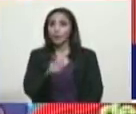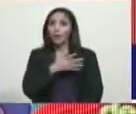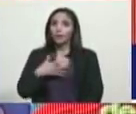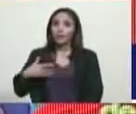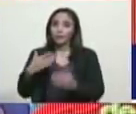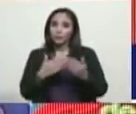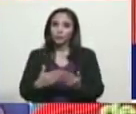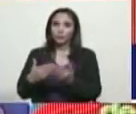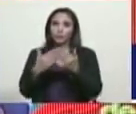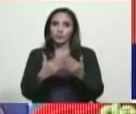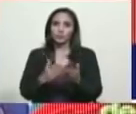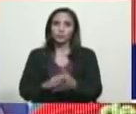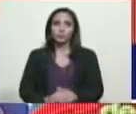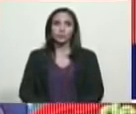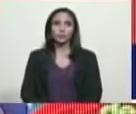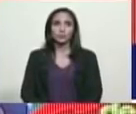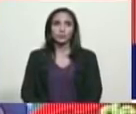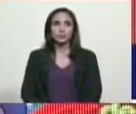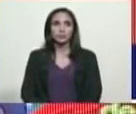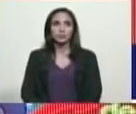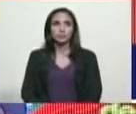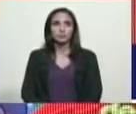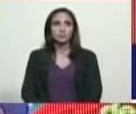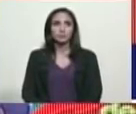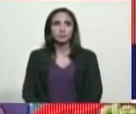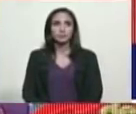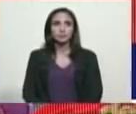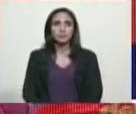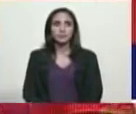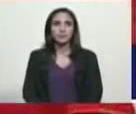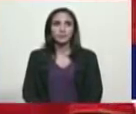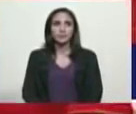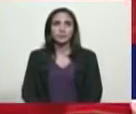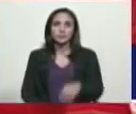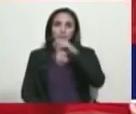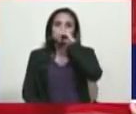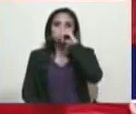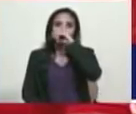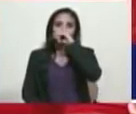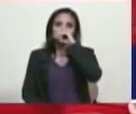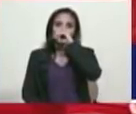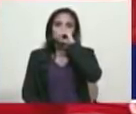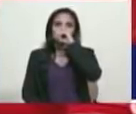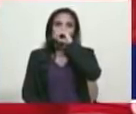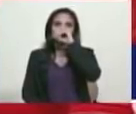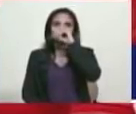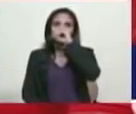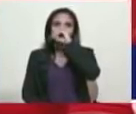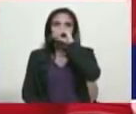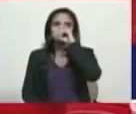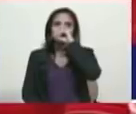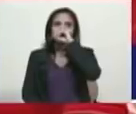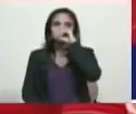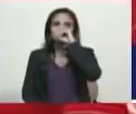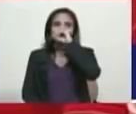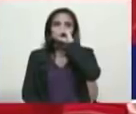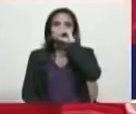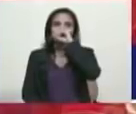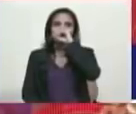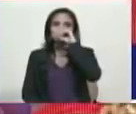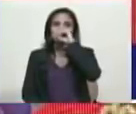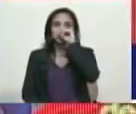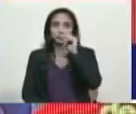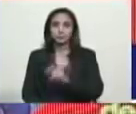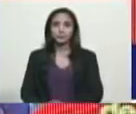estudiando. Me dijo que quiere seguir estudiando y quiere ser ingeniero. Y estoy seguro, y también le dije,